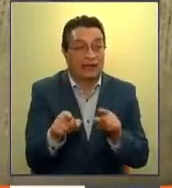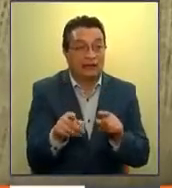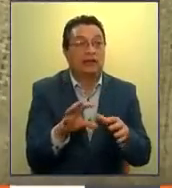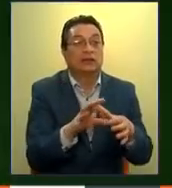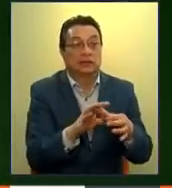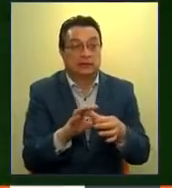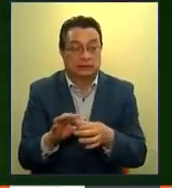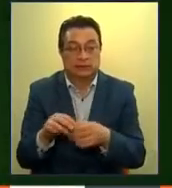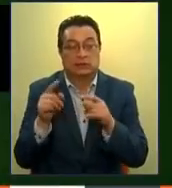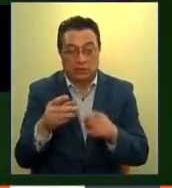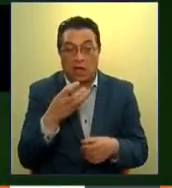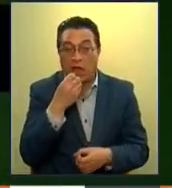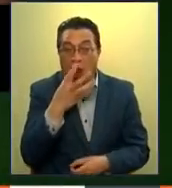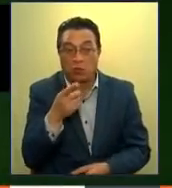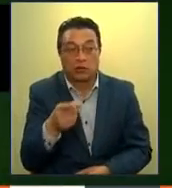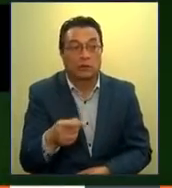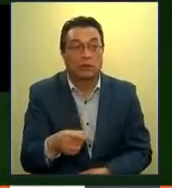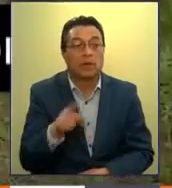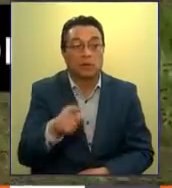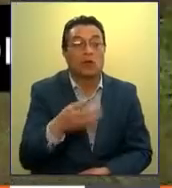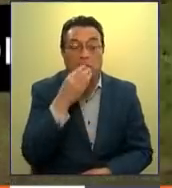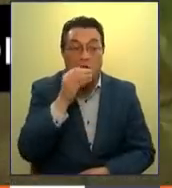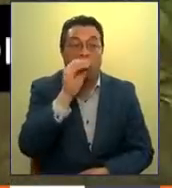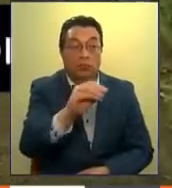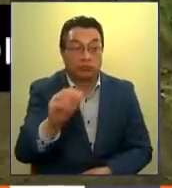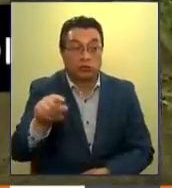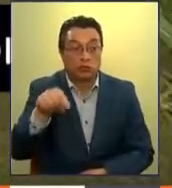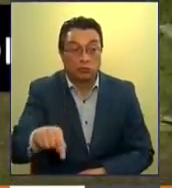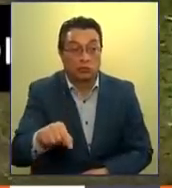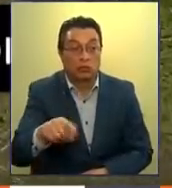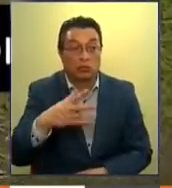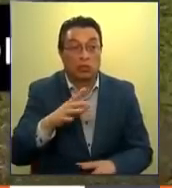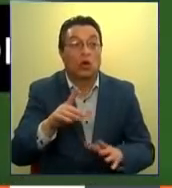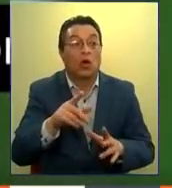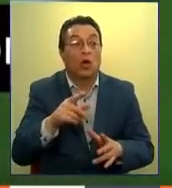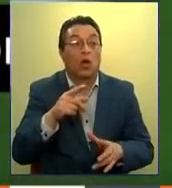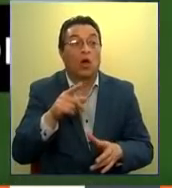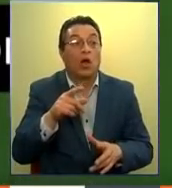registró este audio. Para su conocimiento, tenemos orden exclusiva del